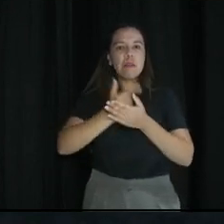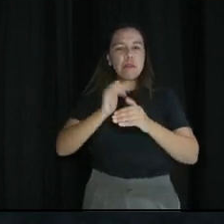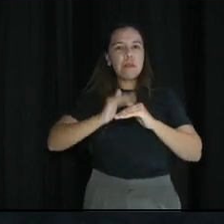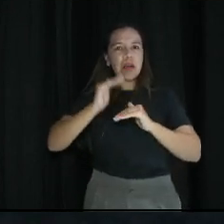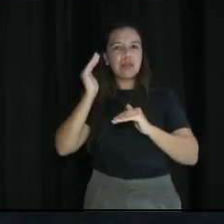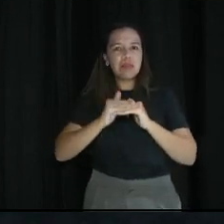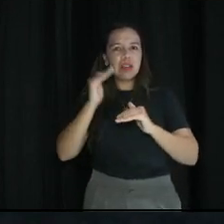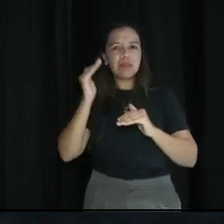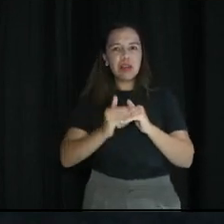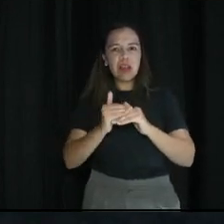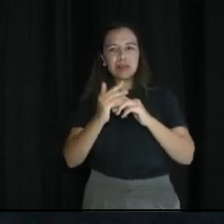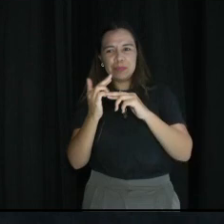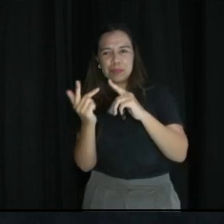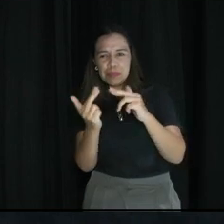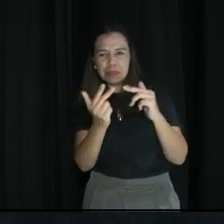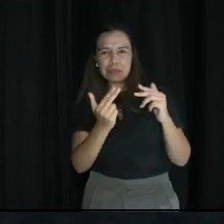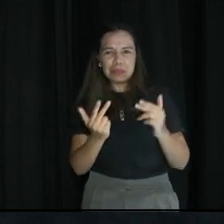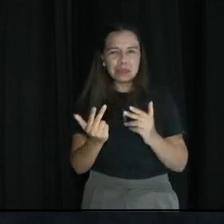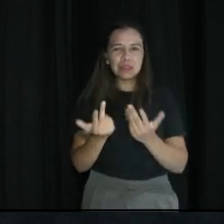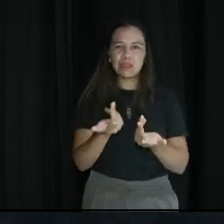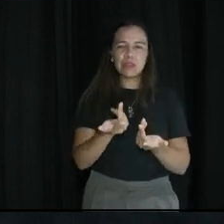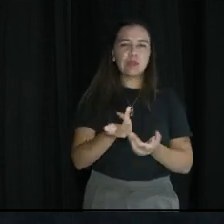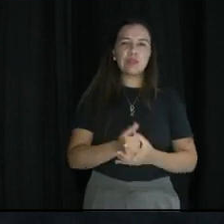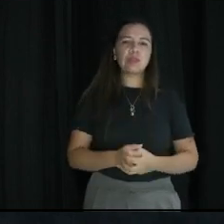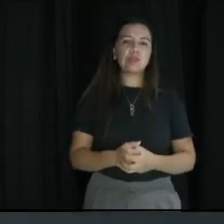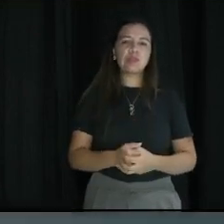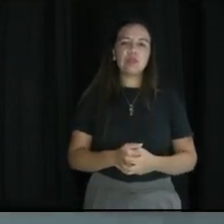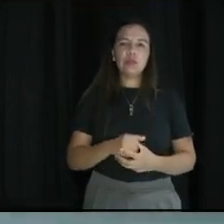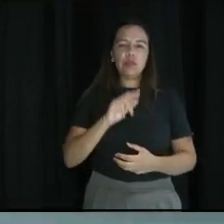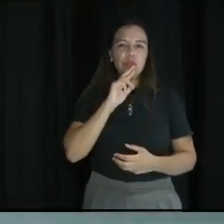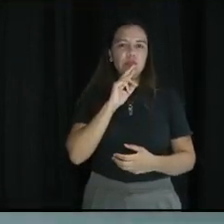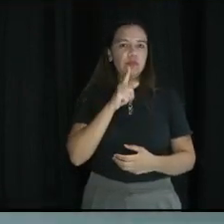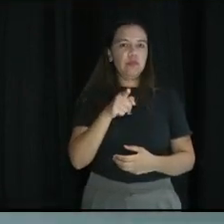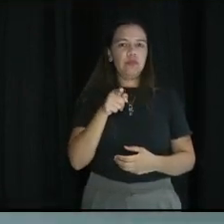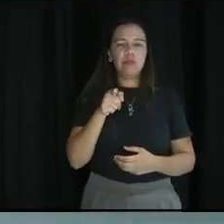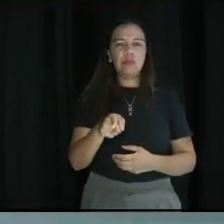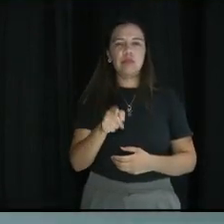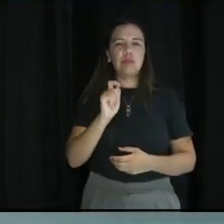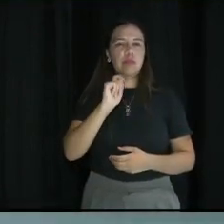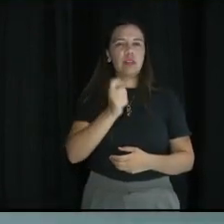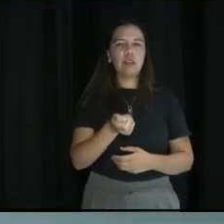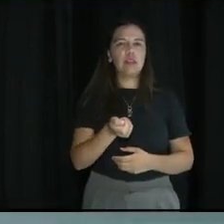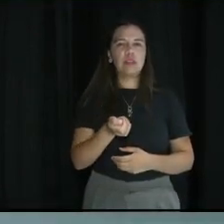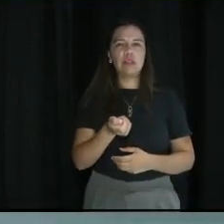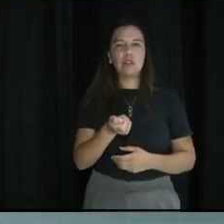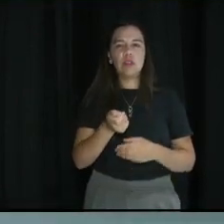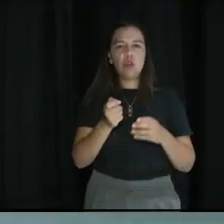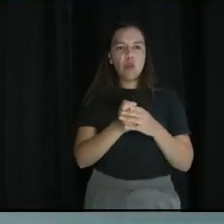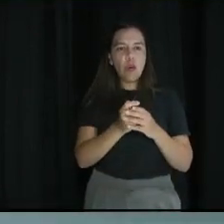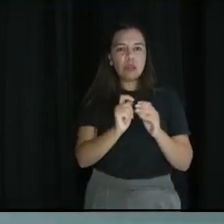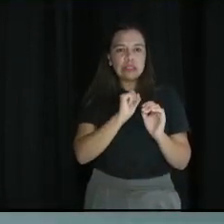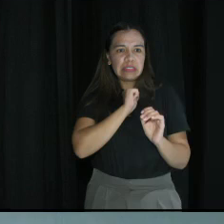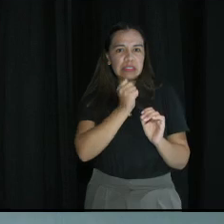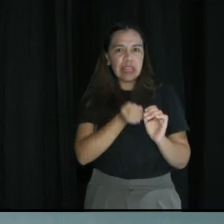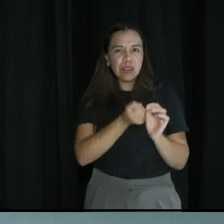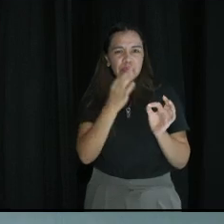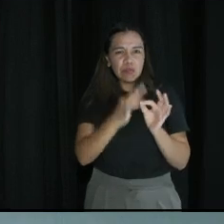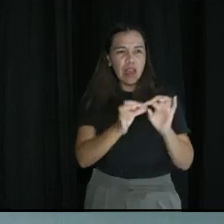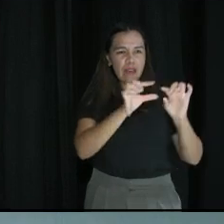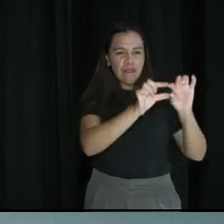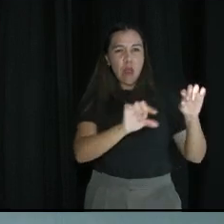que de alguna manera pudiera tener lo más que se pudiera de vértebras, porque al final de cuentas